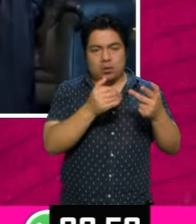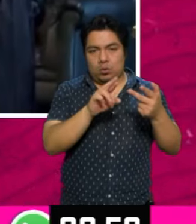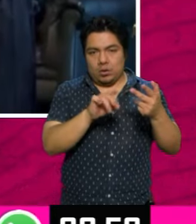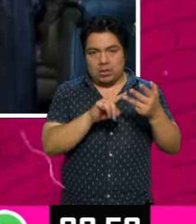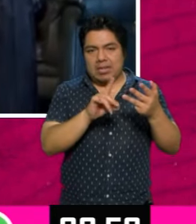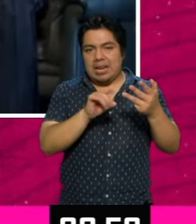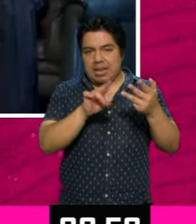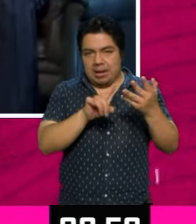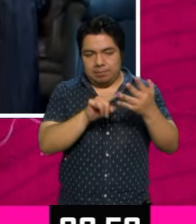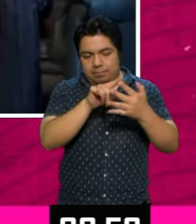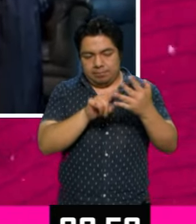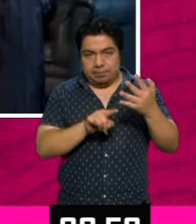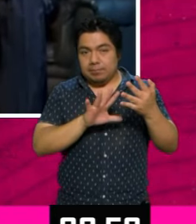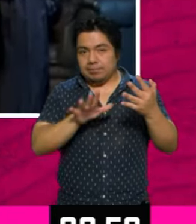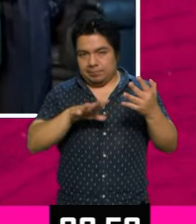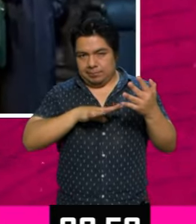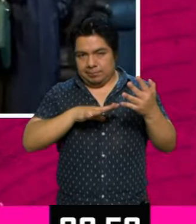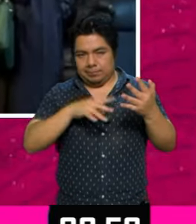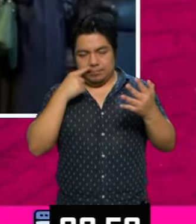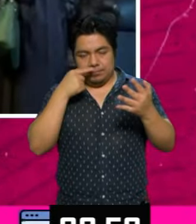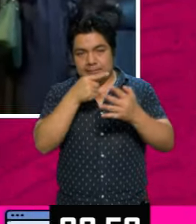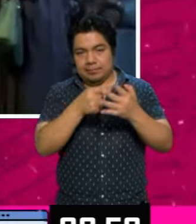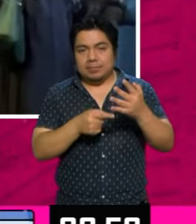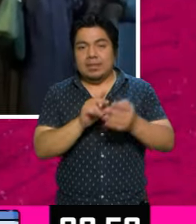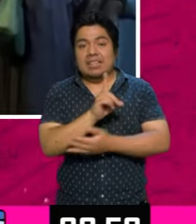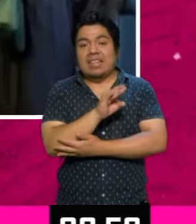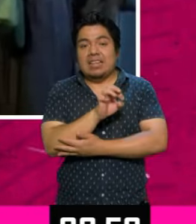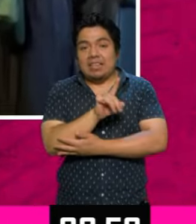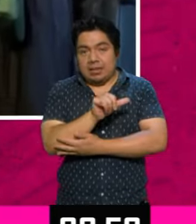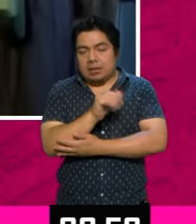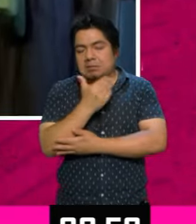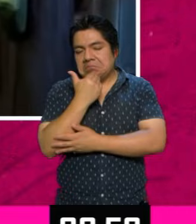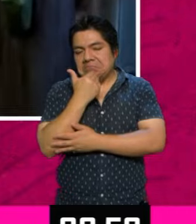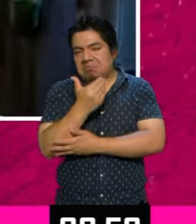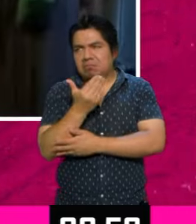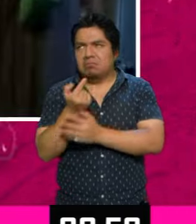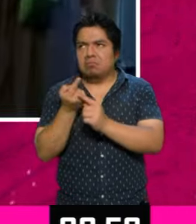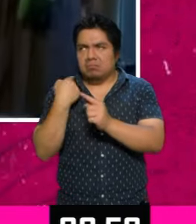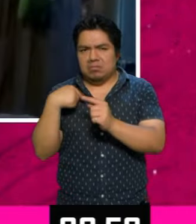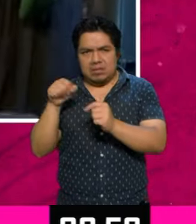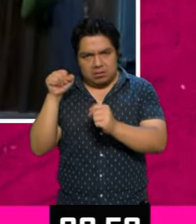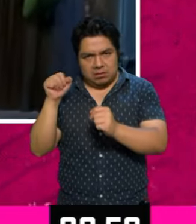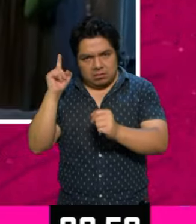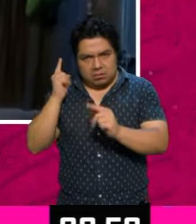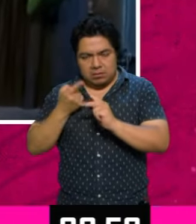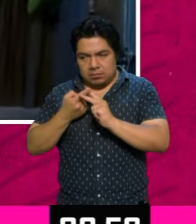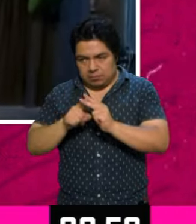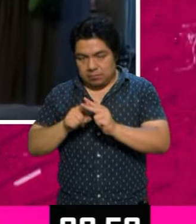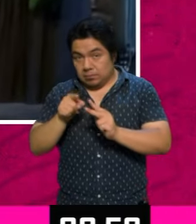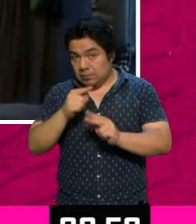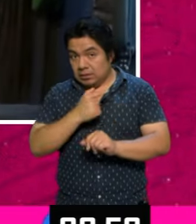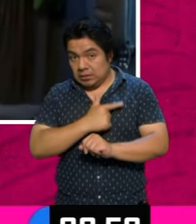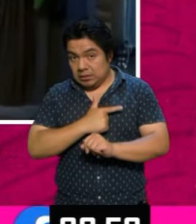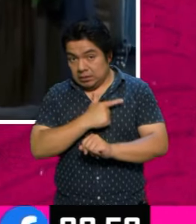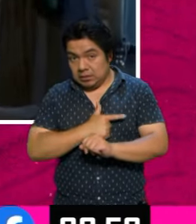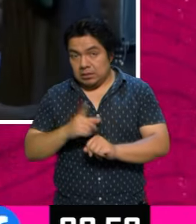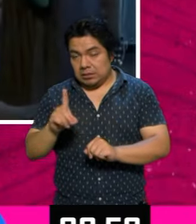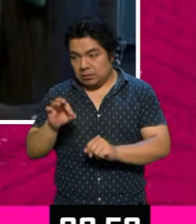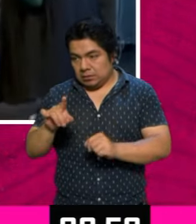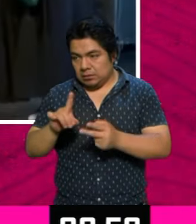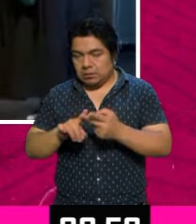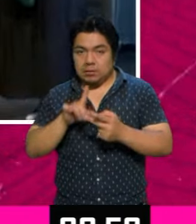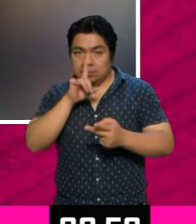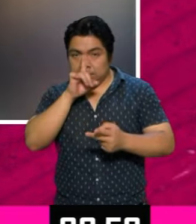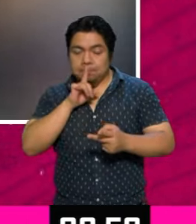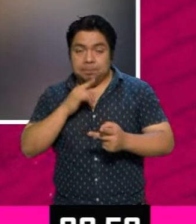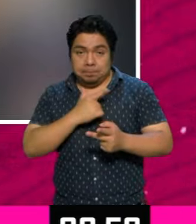y Daniela. Y Daniela. Exactamente, pero ahora bueno, Daniela Luján lo hace muy bien, estrenó apenas este fin de semana. Entonces bueno, si les gusta Daniela y si les gusta Mentiras,